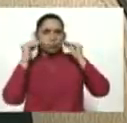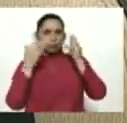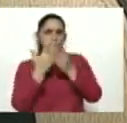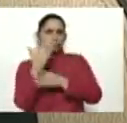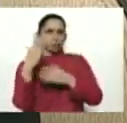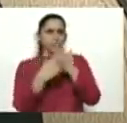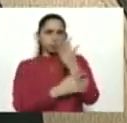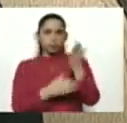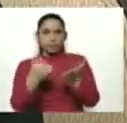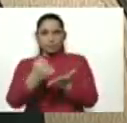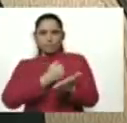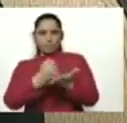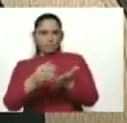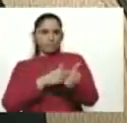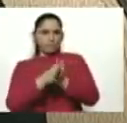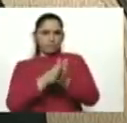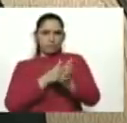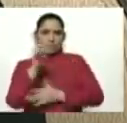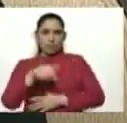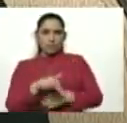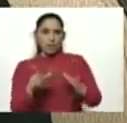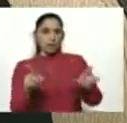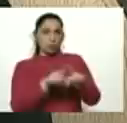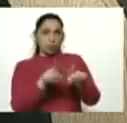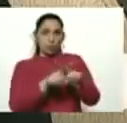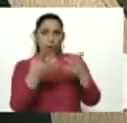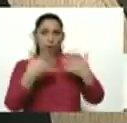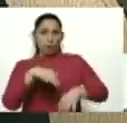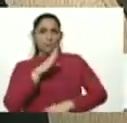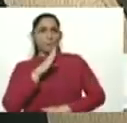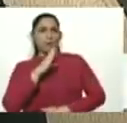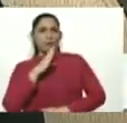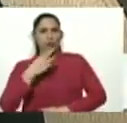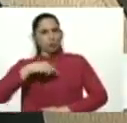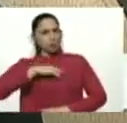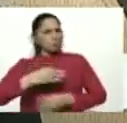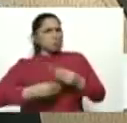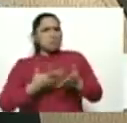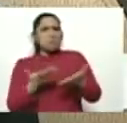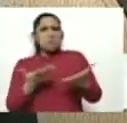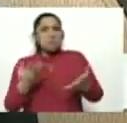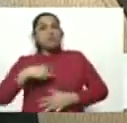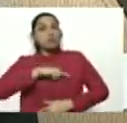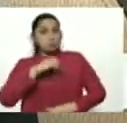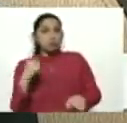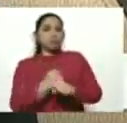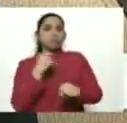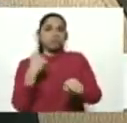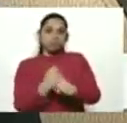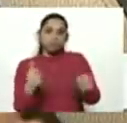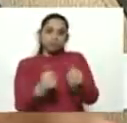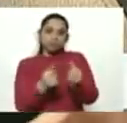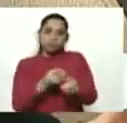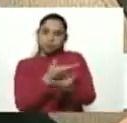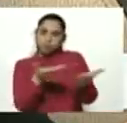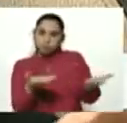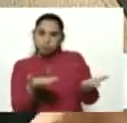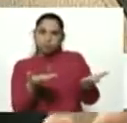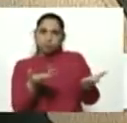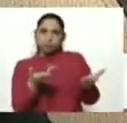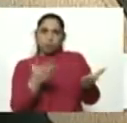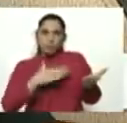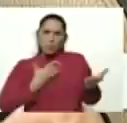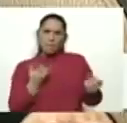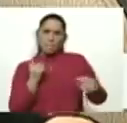guantes, el gel, igual que el sector bancario. Entonces, ¿qué estamos haciendo nosotros? También estamos trabajando con ellos, que los que se